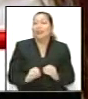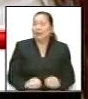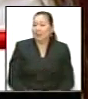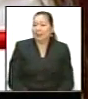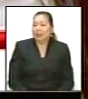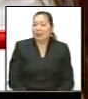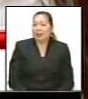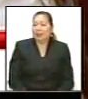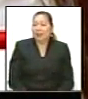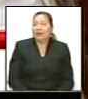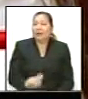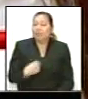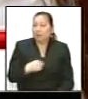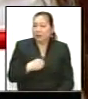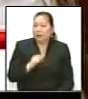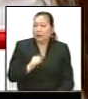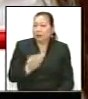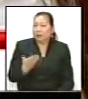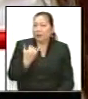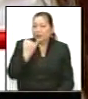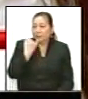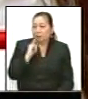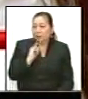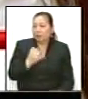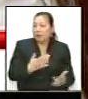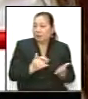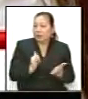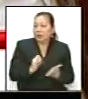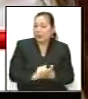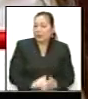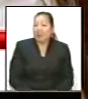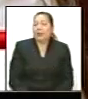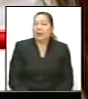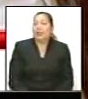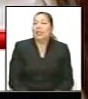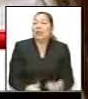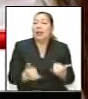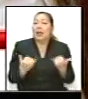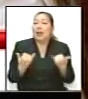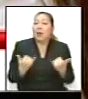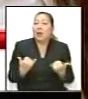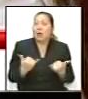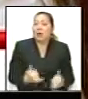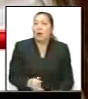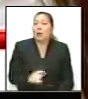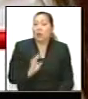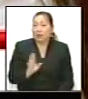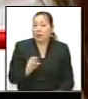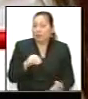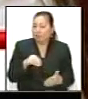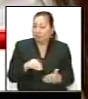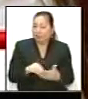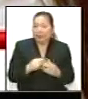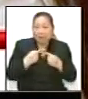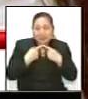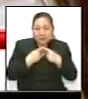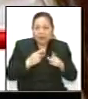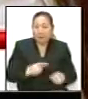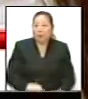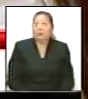presidente. Nosotros hemos pedido información. Esperemos, pues, que ahora usted cumpla en dar